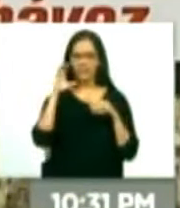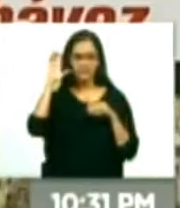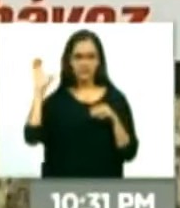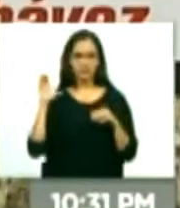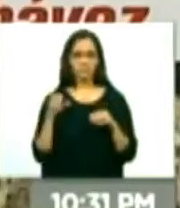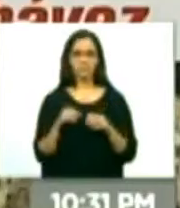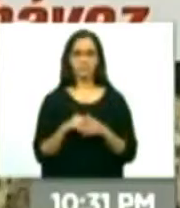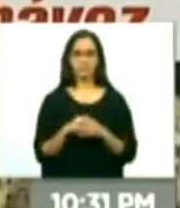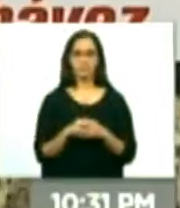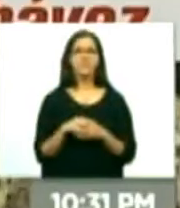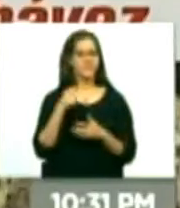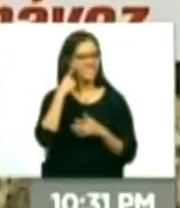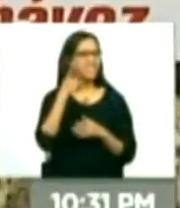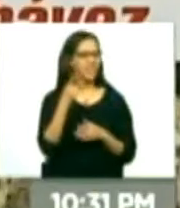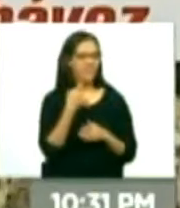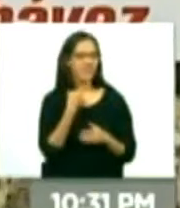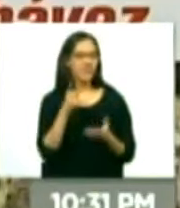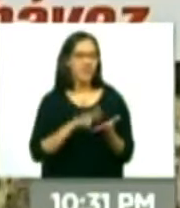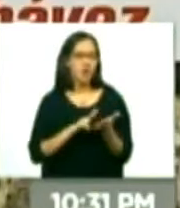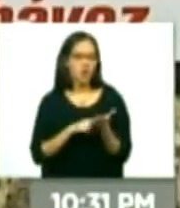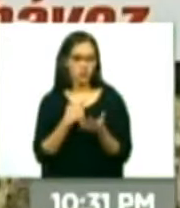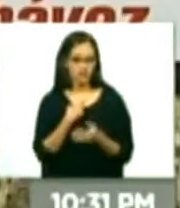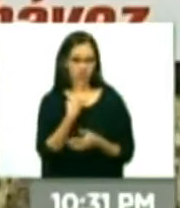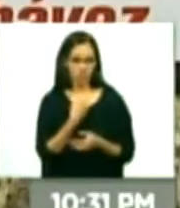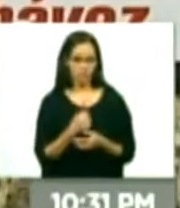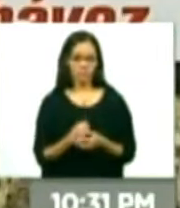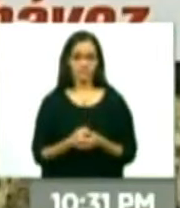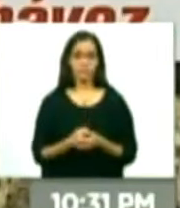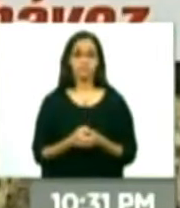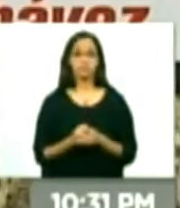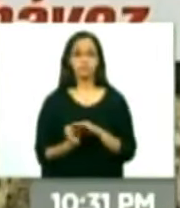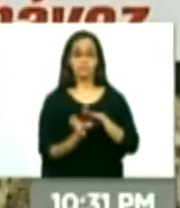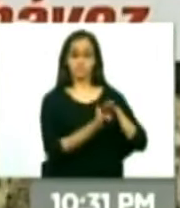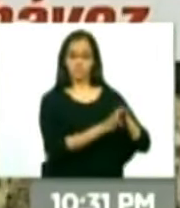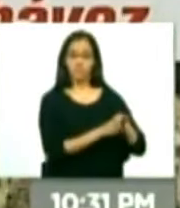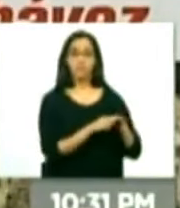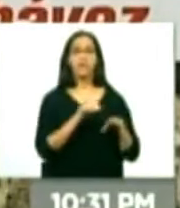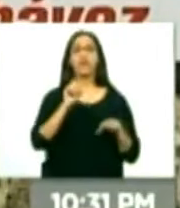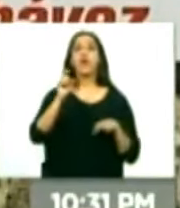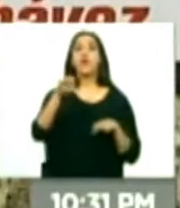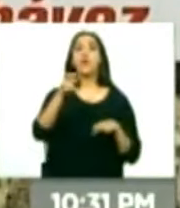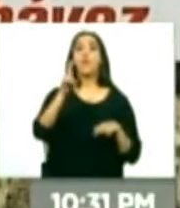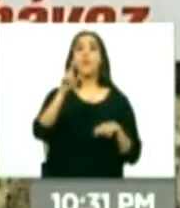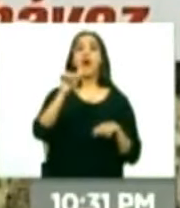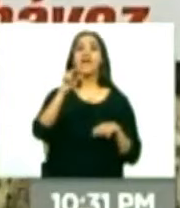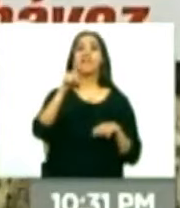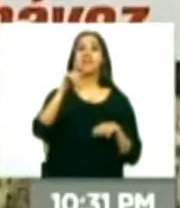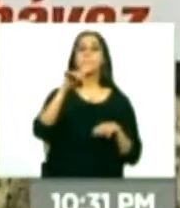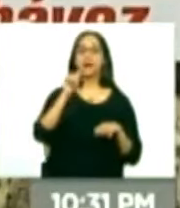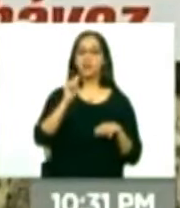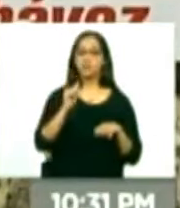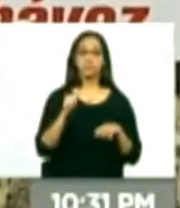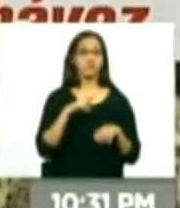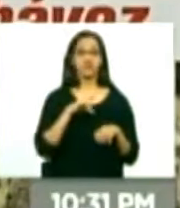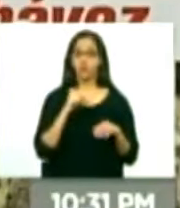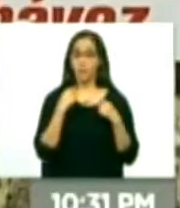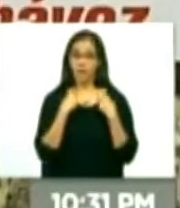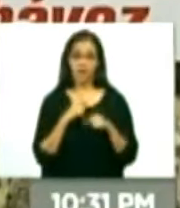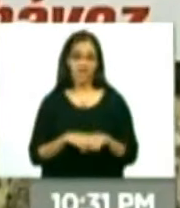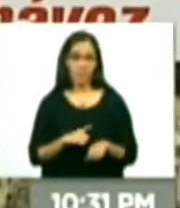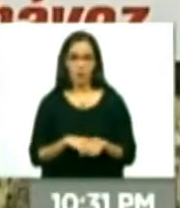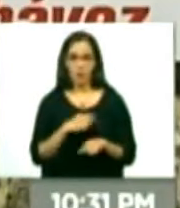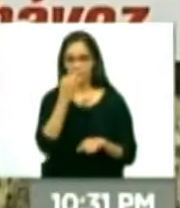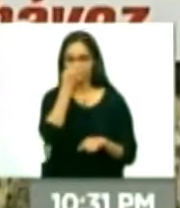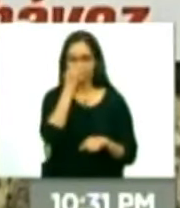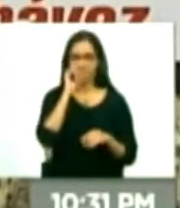quieren creer, ustedes saben que es verdad lo que yo digo. Por otro lado, Juan Pablo Guanipa, alias Tequeño Crudo, no perdía el tiempo con las payasadas